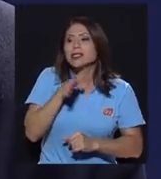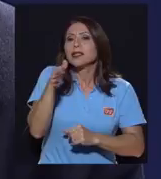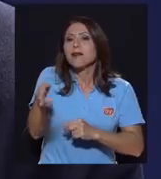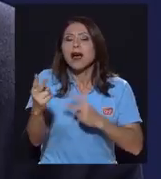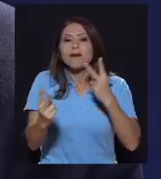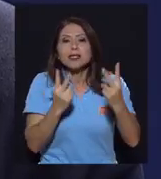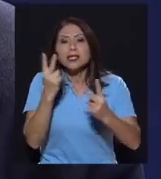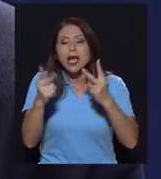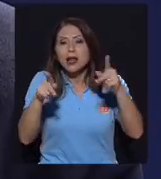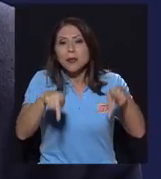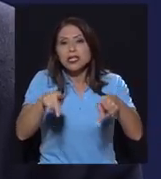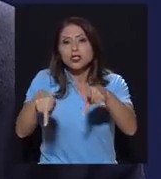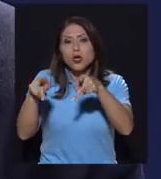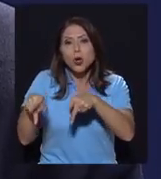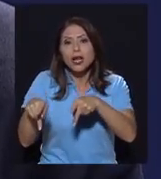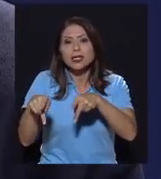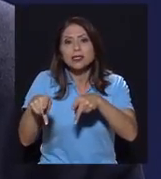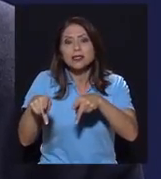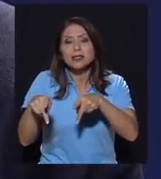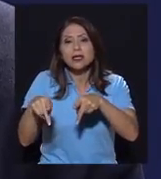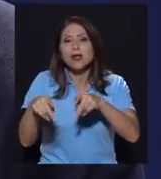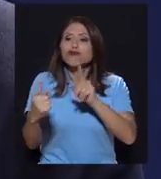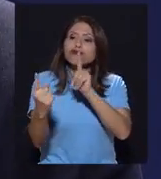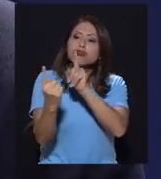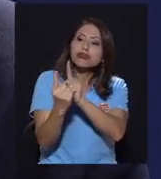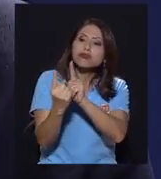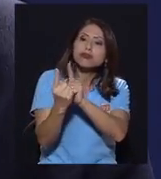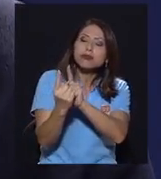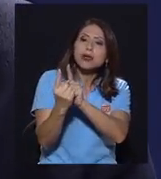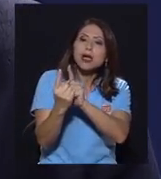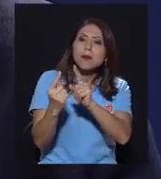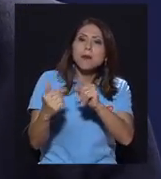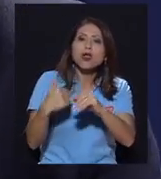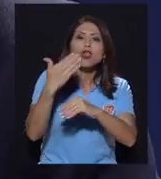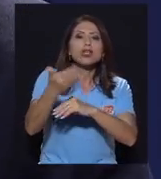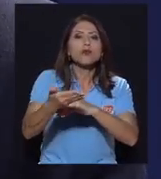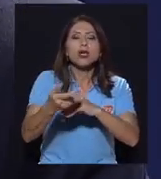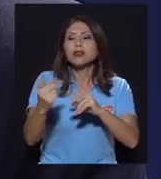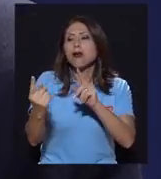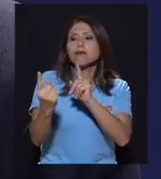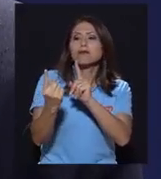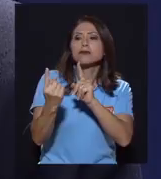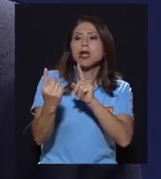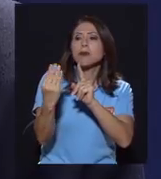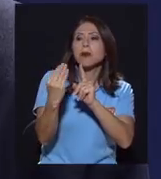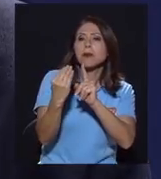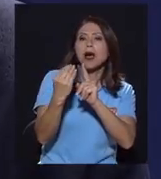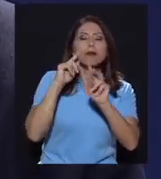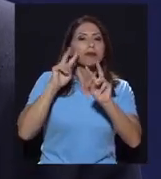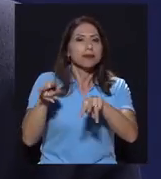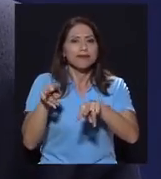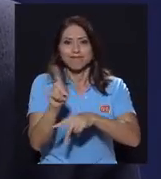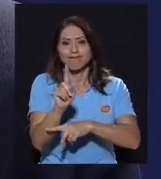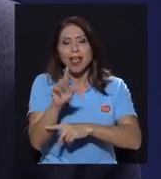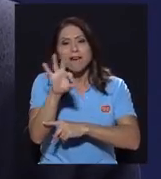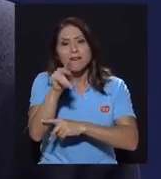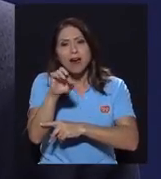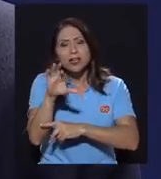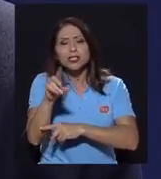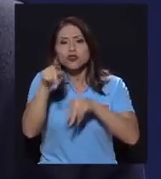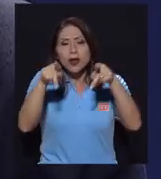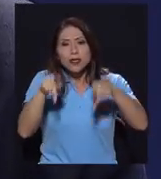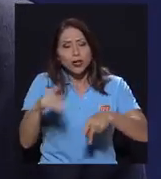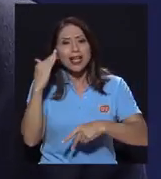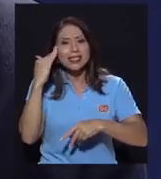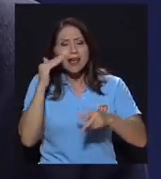personas y después se cierre a atender razonamientos me parece con fabricio es una persona que sabe escuchar